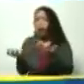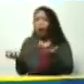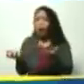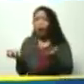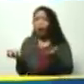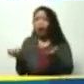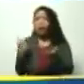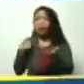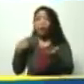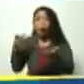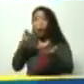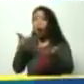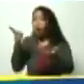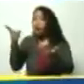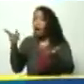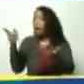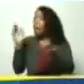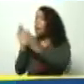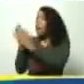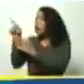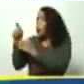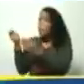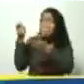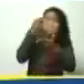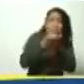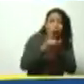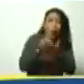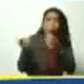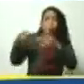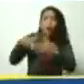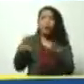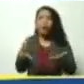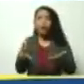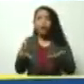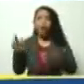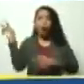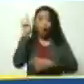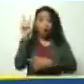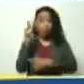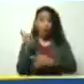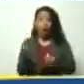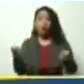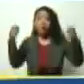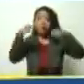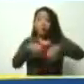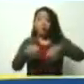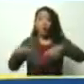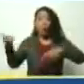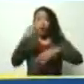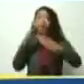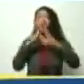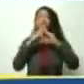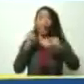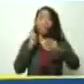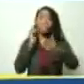tendría que buscar a alguien que le pague la cuenta a Venezuela le congelaron todas las cuentas y además Venezuela no puede abrir